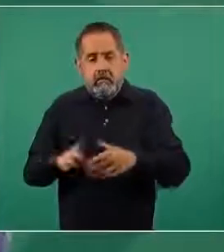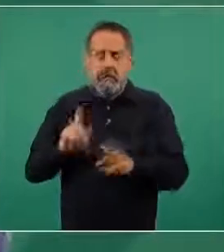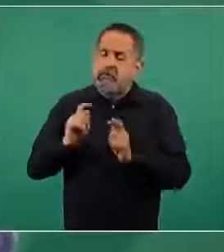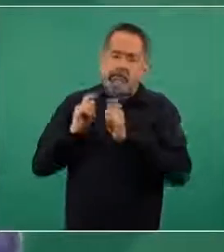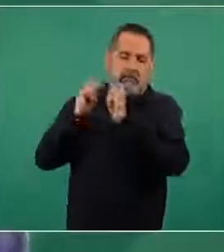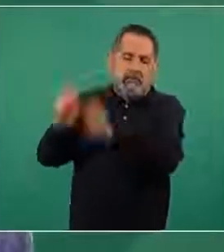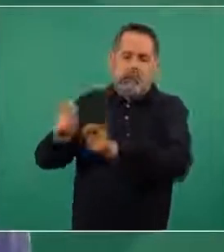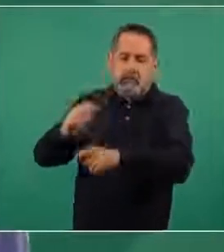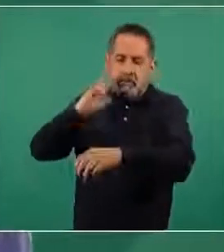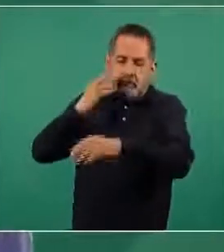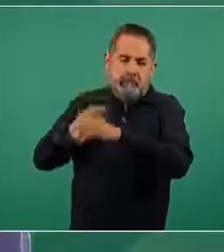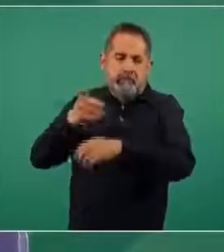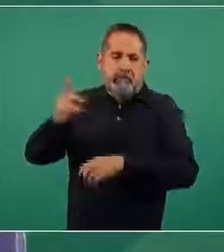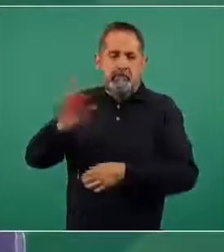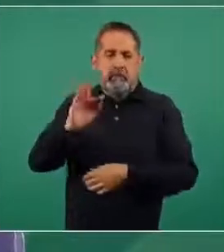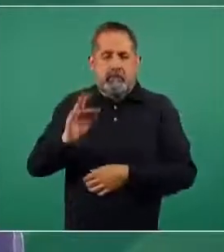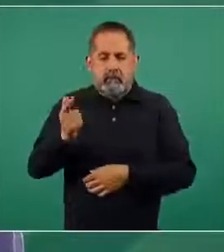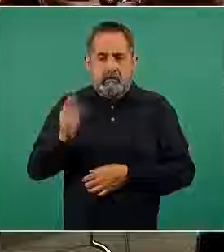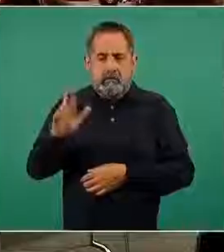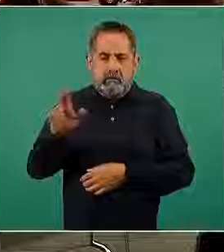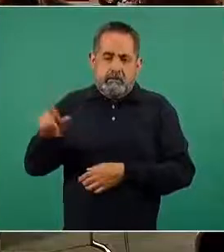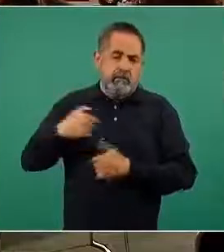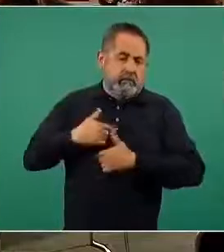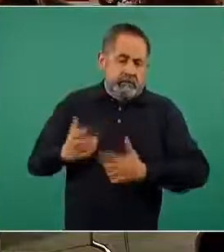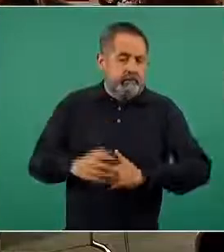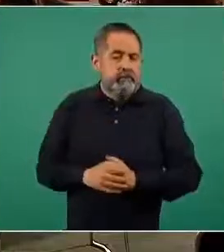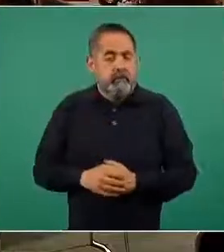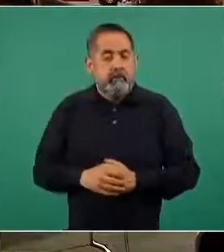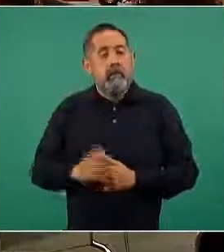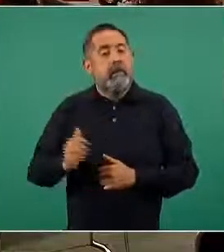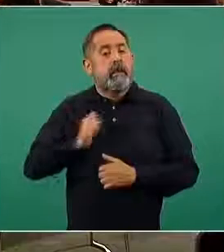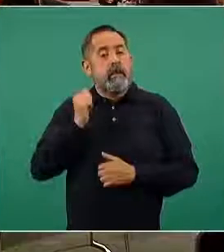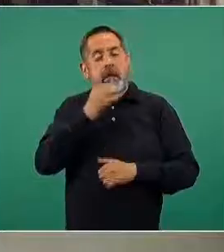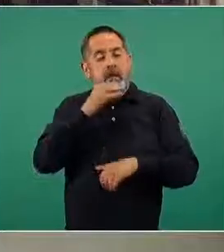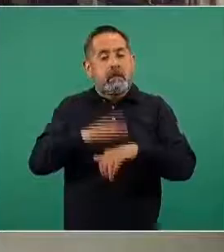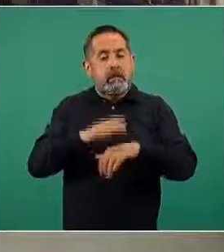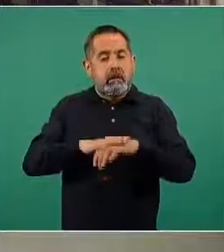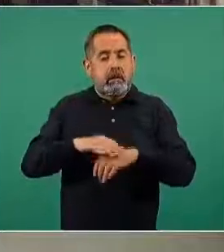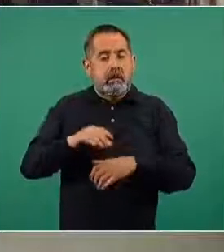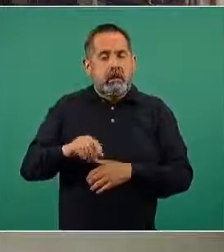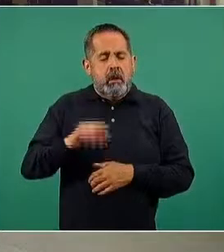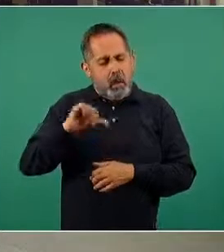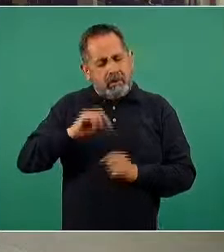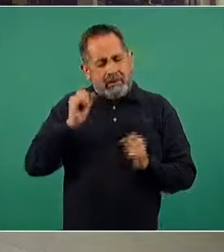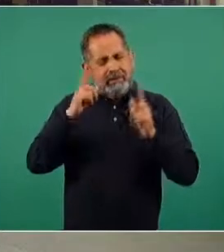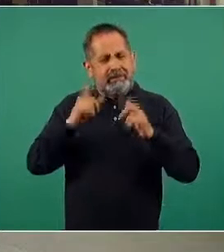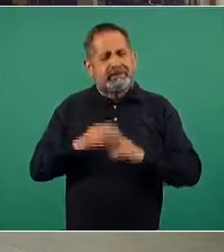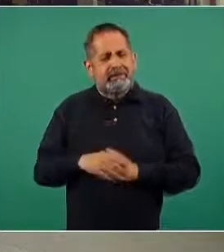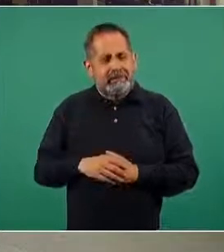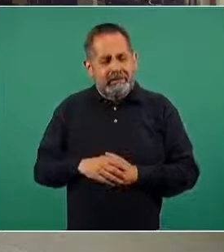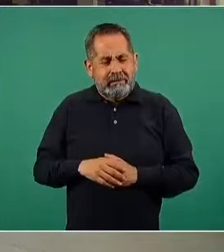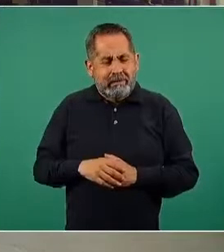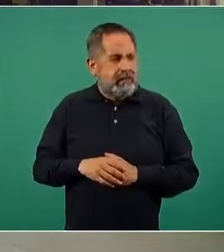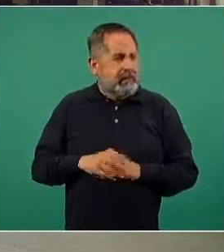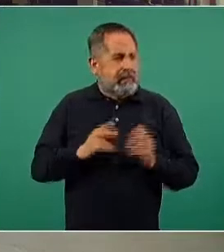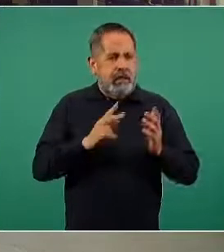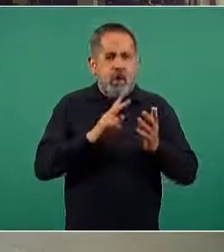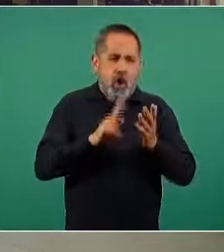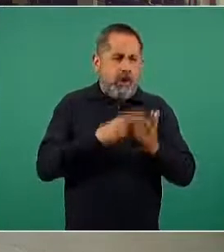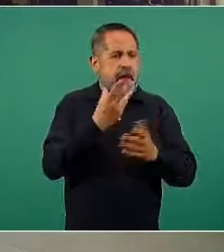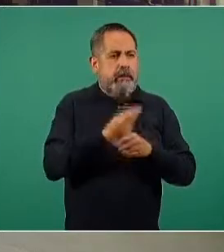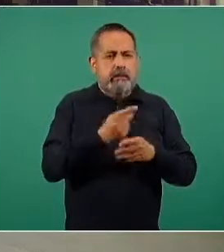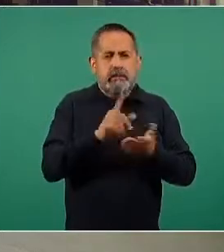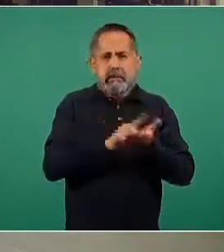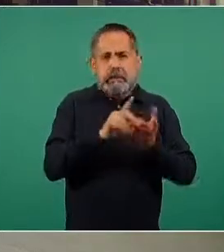manos de la Fiscalía General de la República. Ahora, aprovecho, hoy me llamó la atención que se recirculó una noticia